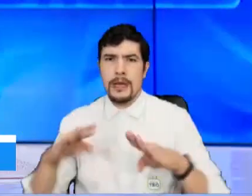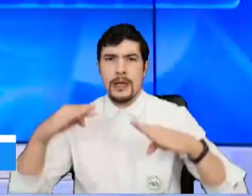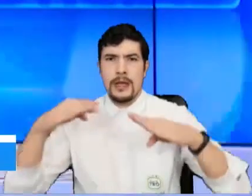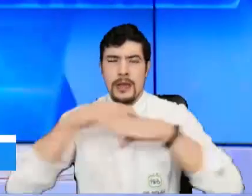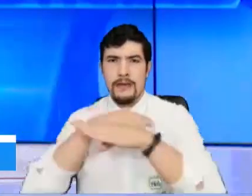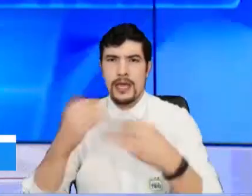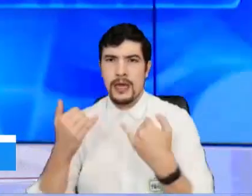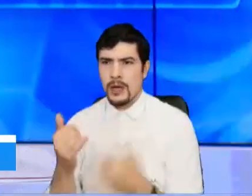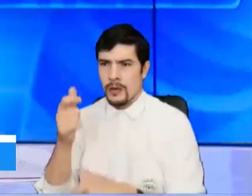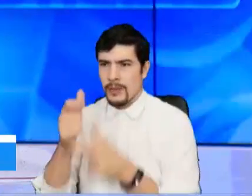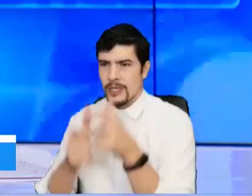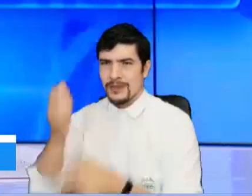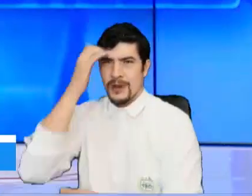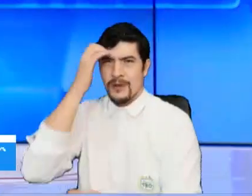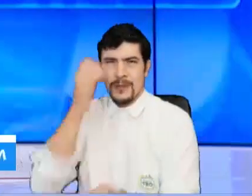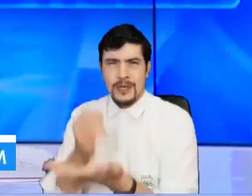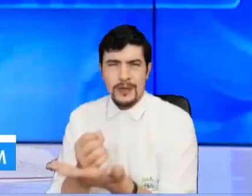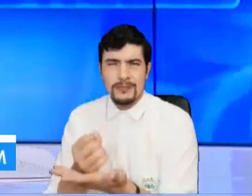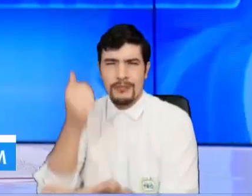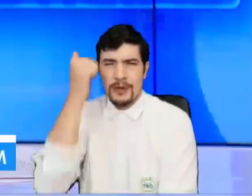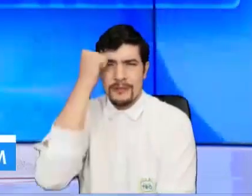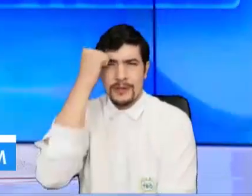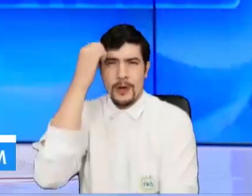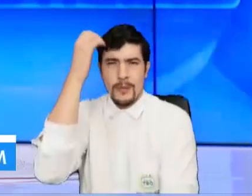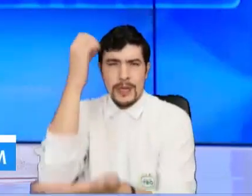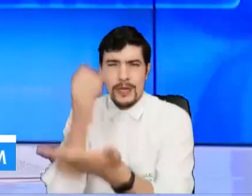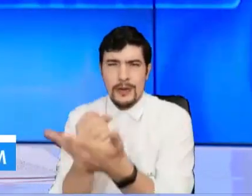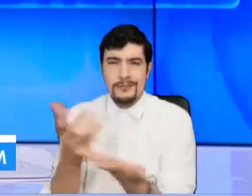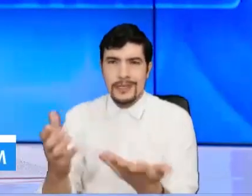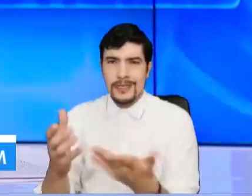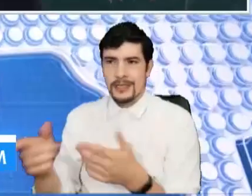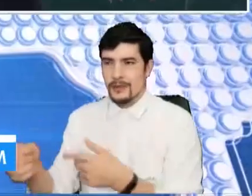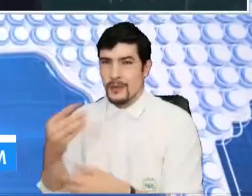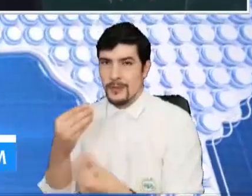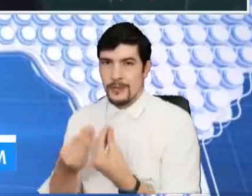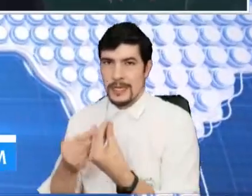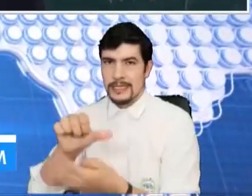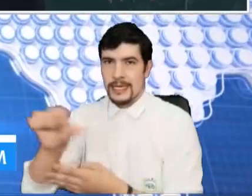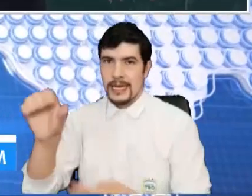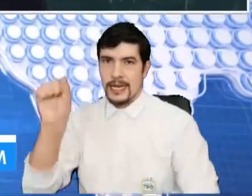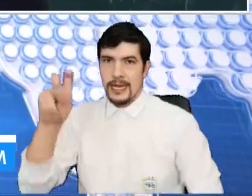Le preguntamos hasta ahora a nuestra periodista Ángela Jaimes. Ángela, muy buenas tardes.